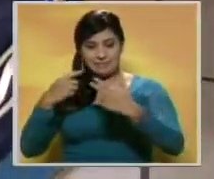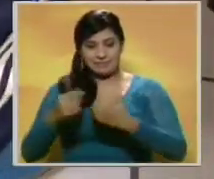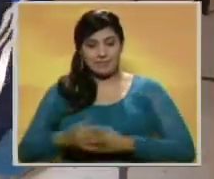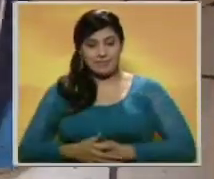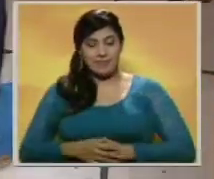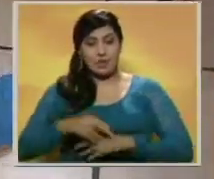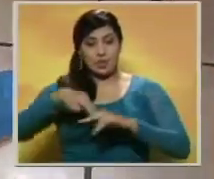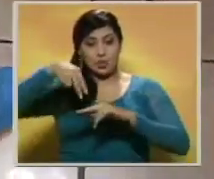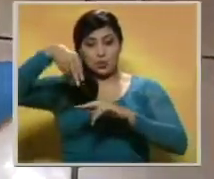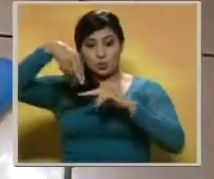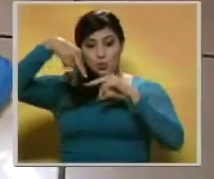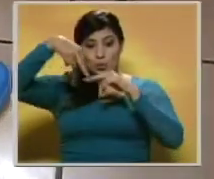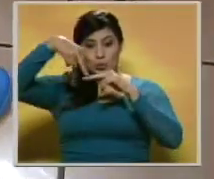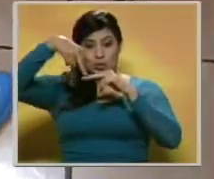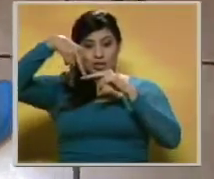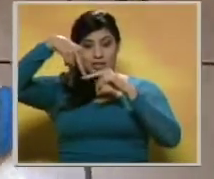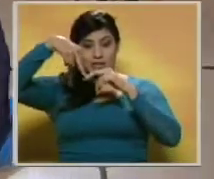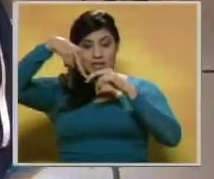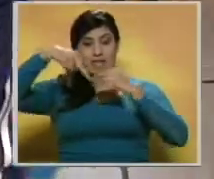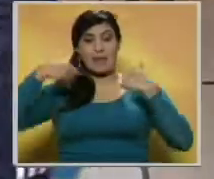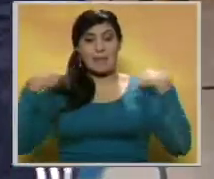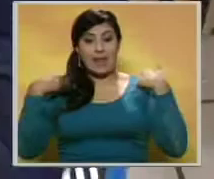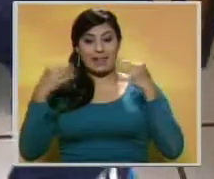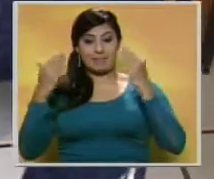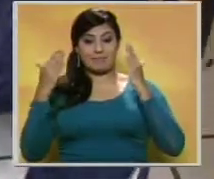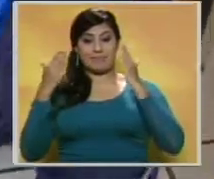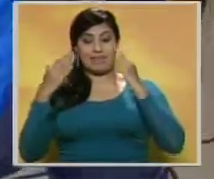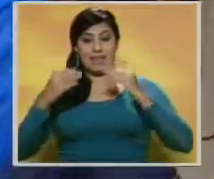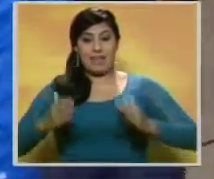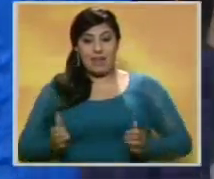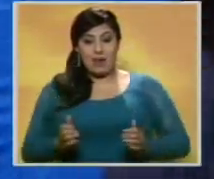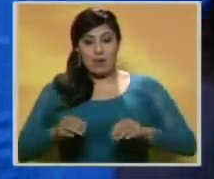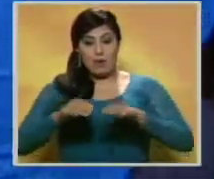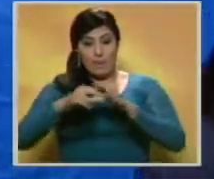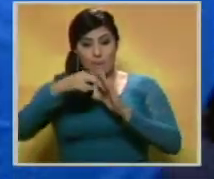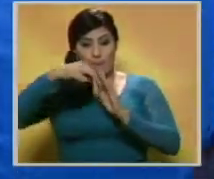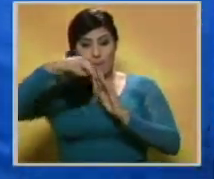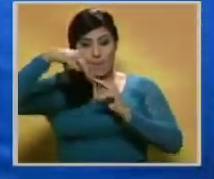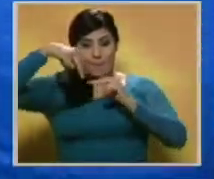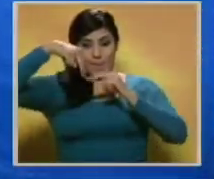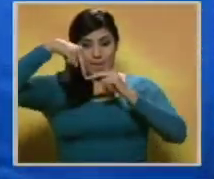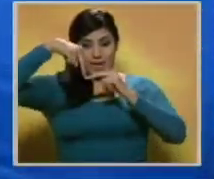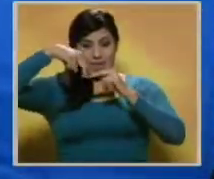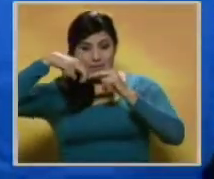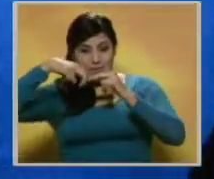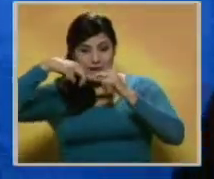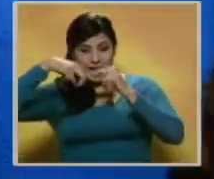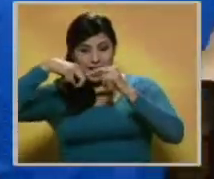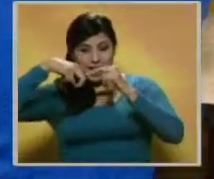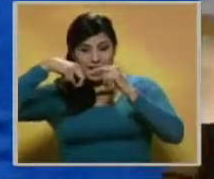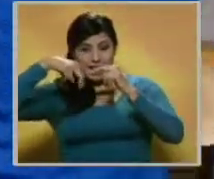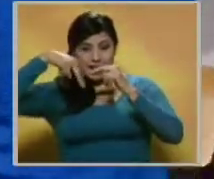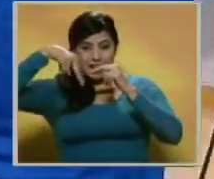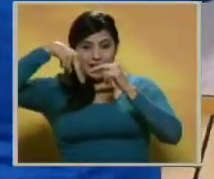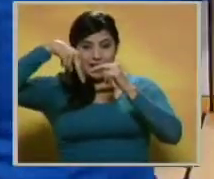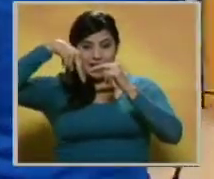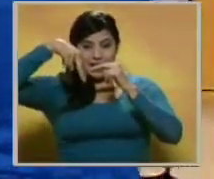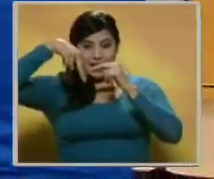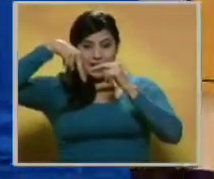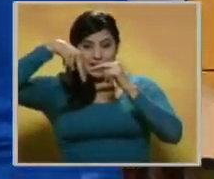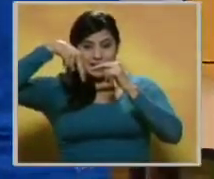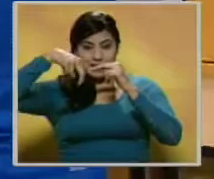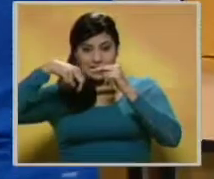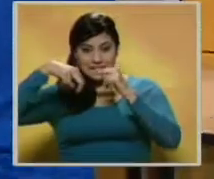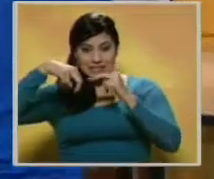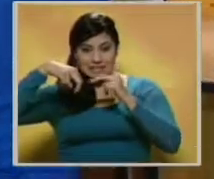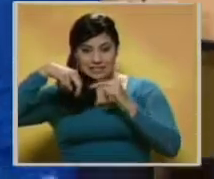sentadillo. Subo. Hay que mantener la espalda derecha, cadera y glúteos atrás y bajando. Esa es la posición. Cuando nuestros